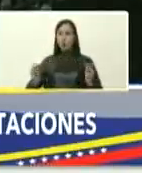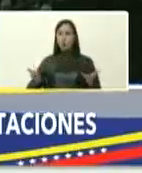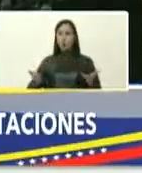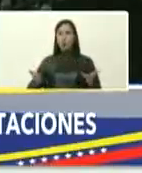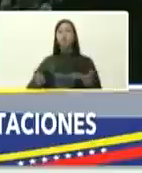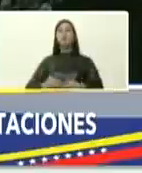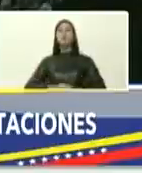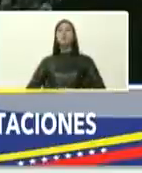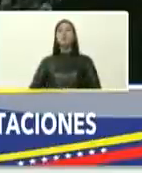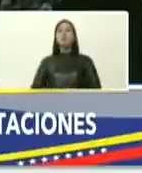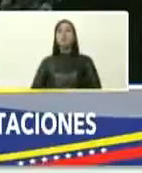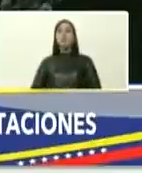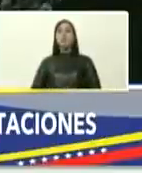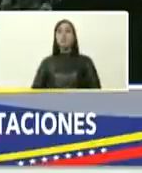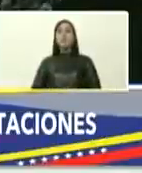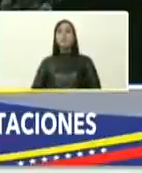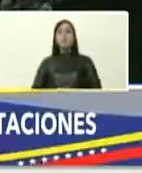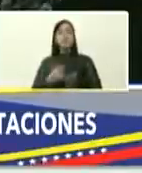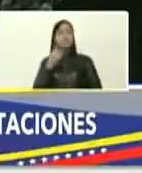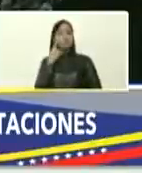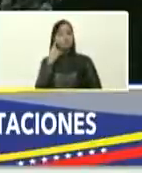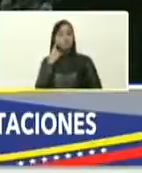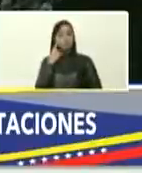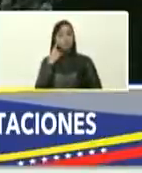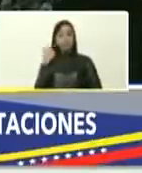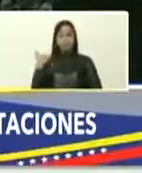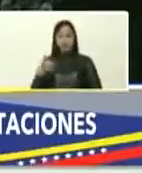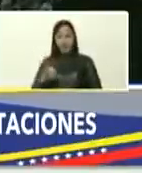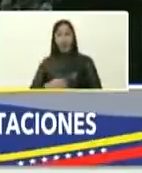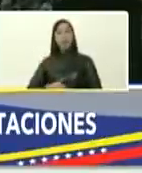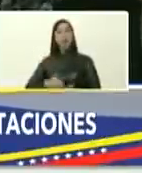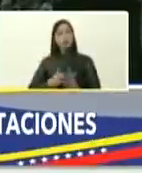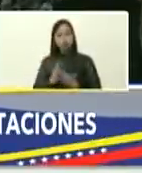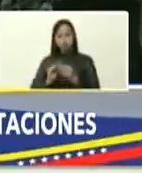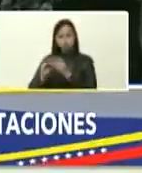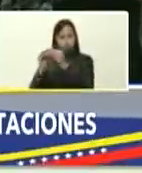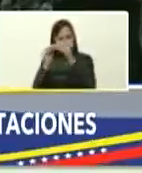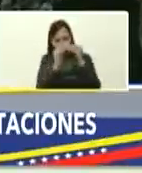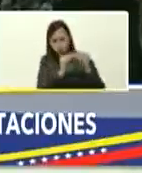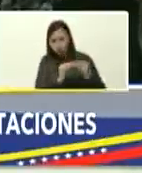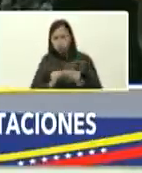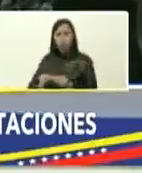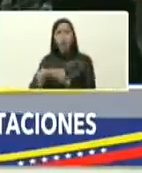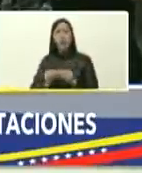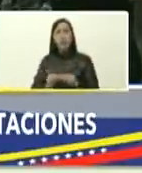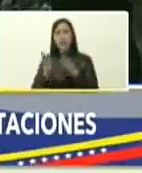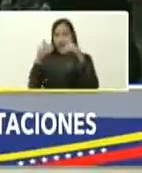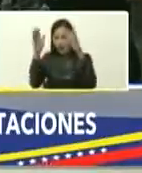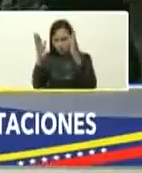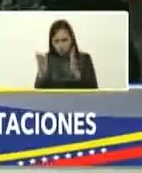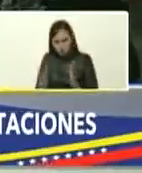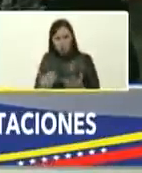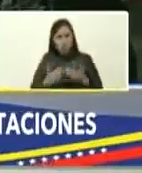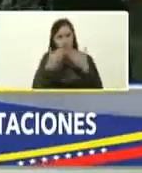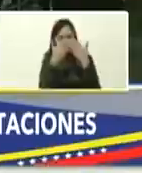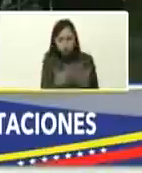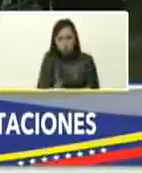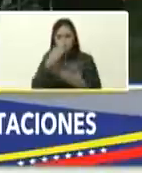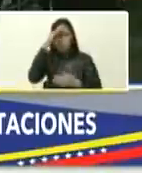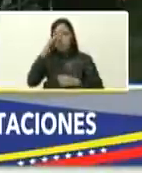caso, fíjense, ¿no? Tienen líneas de producción para escolares,